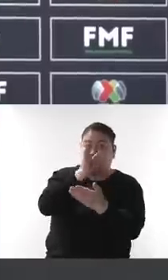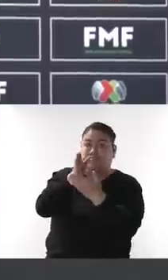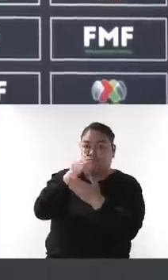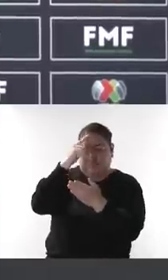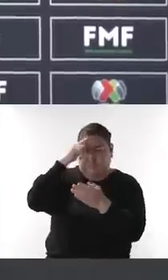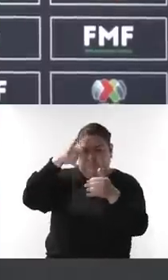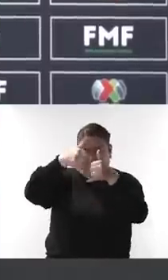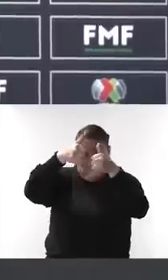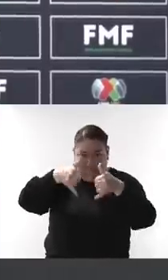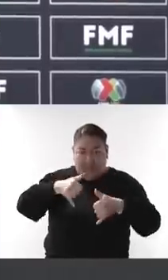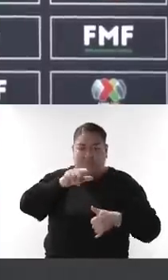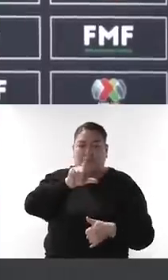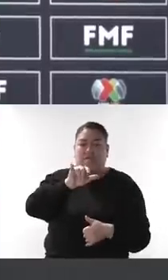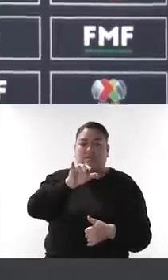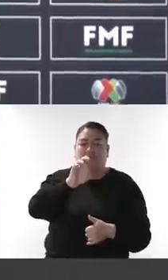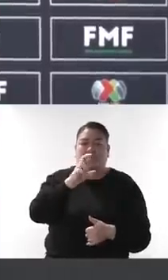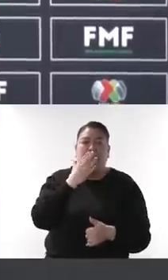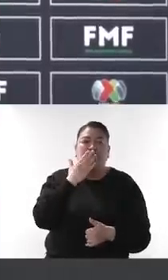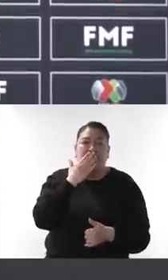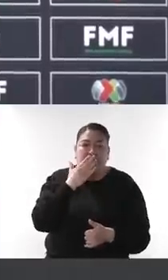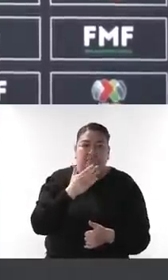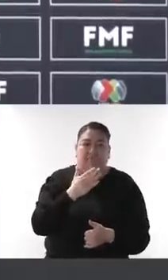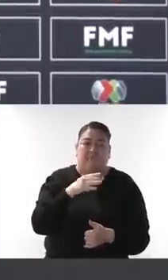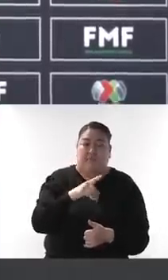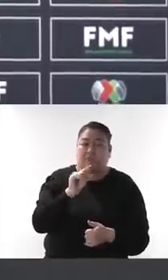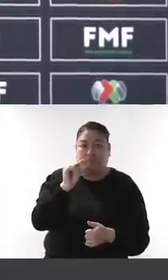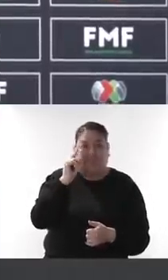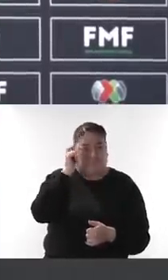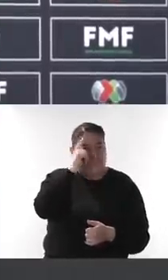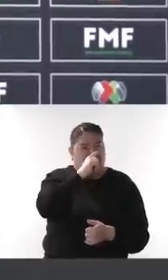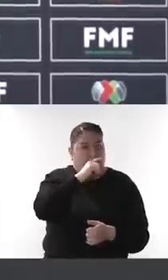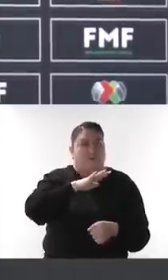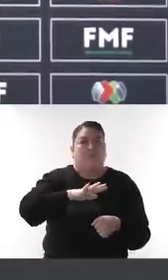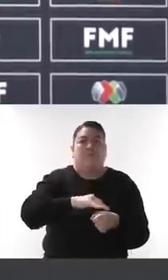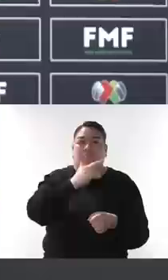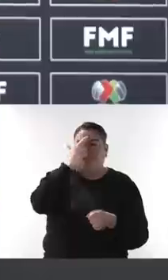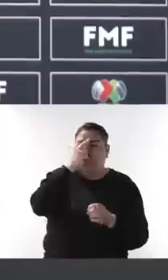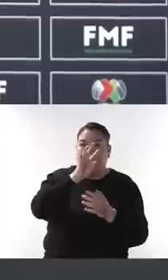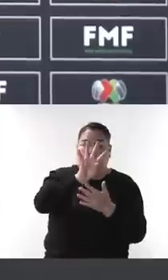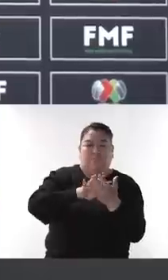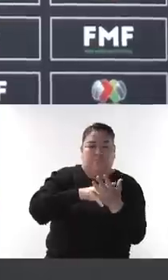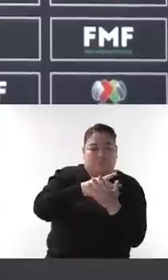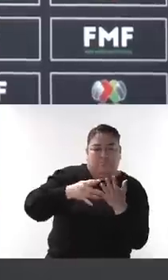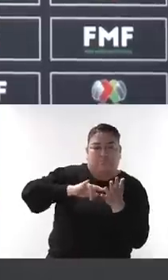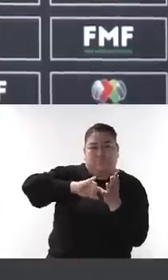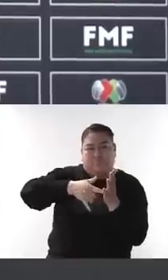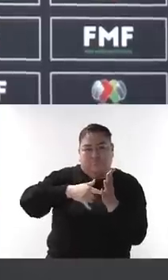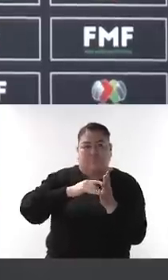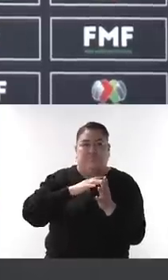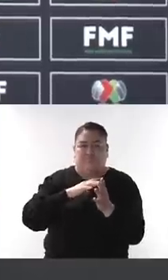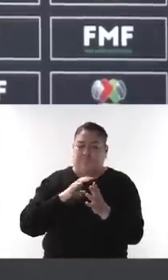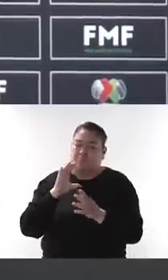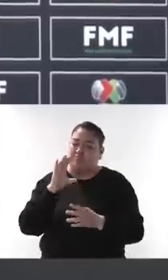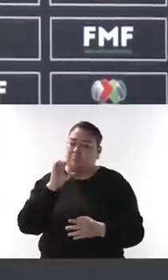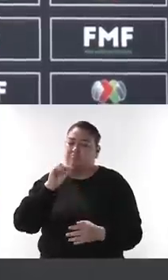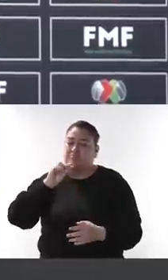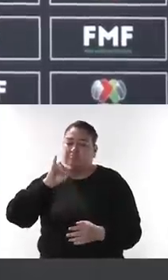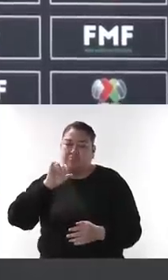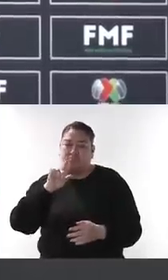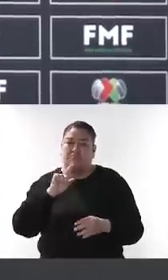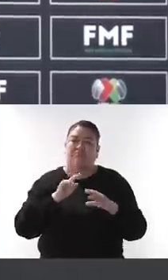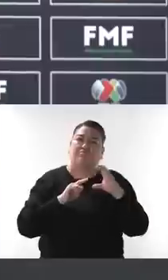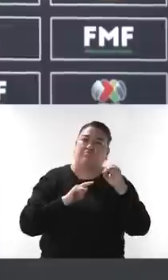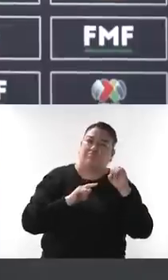Libertadores tiene un segundo grado de complejidad por los calendarios de las dos confederaciones, primero, y